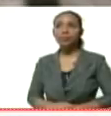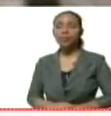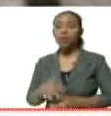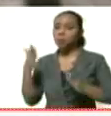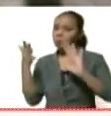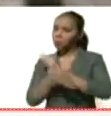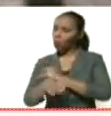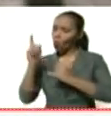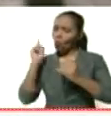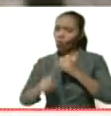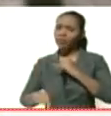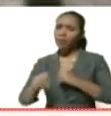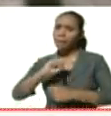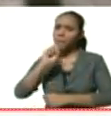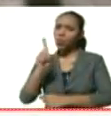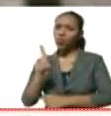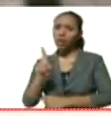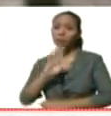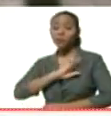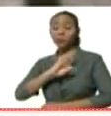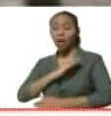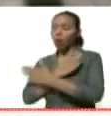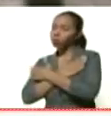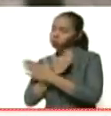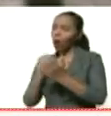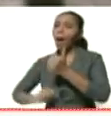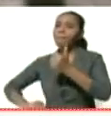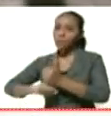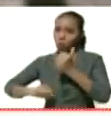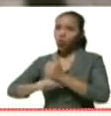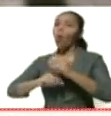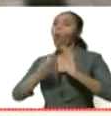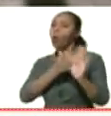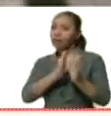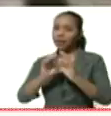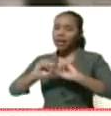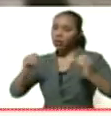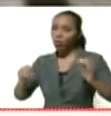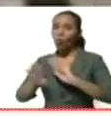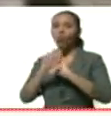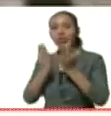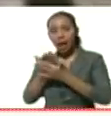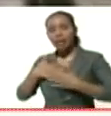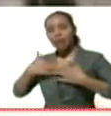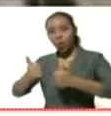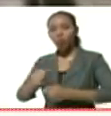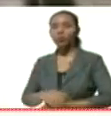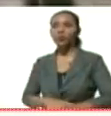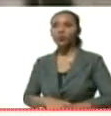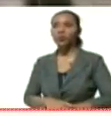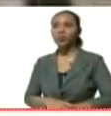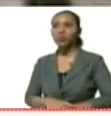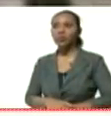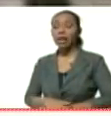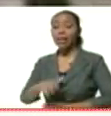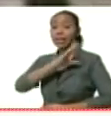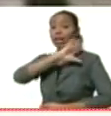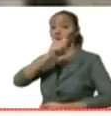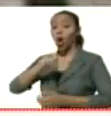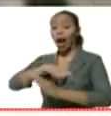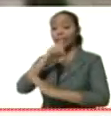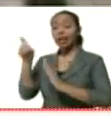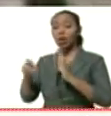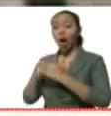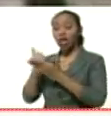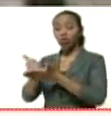Sobre la última pregunta, bueno, tenemos sólida ayuda de la Organización Mundial de la Salud, del director general,